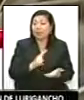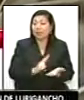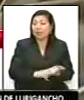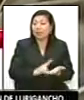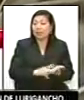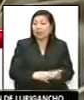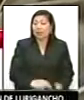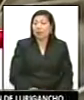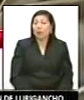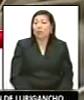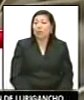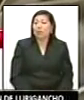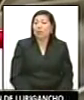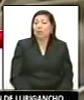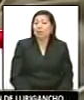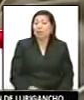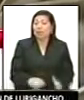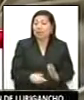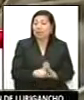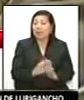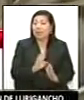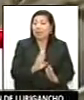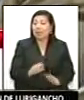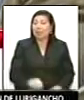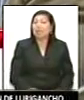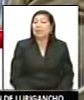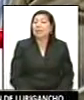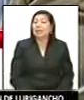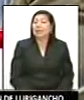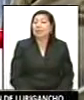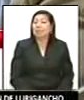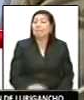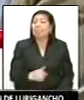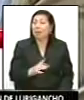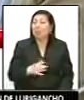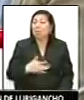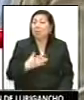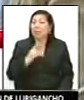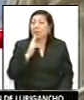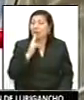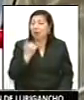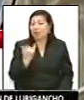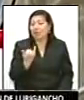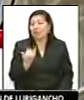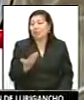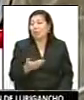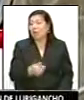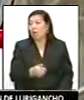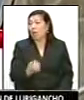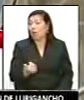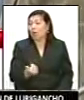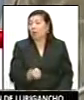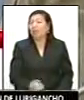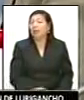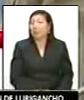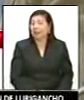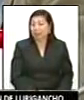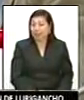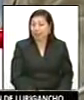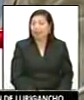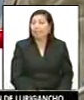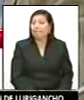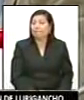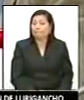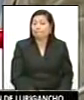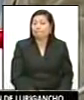porque le aplican la ley a ellos, y creo que nosotros estamos para poder responderles a aquellos trabajadores que están. Si me pide una interrupción,